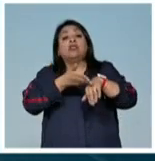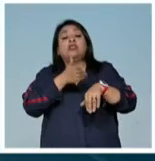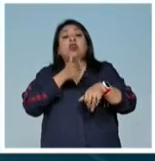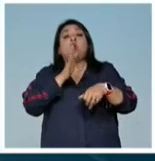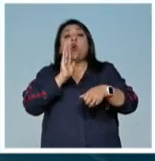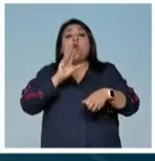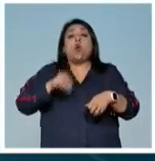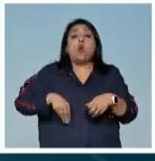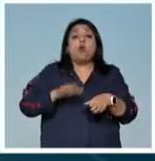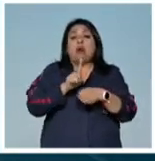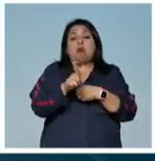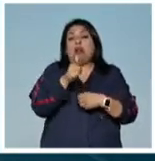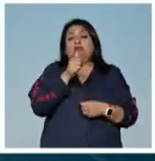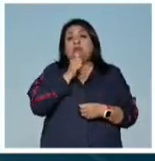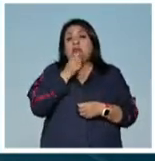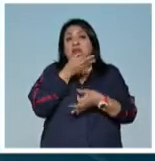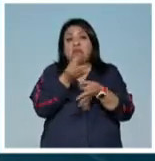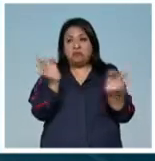policiales.